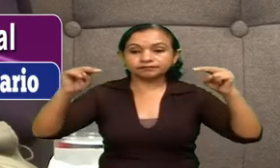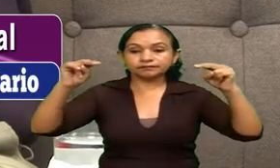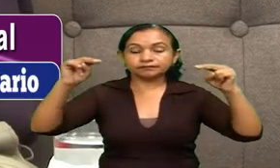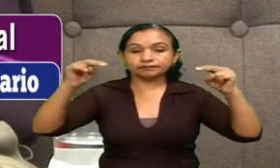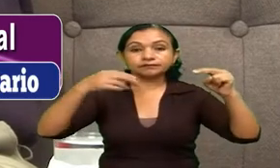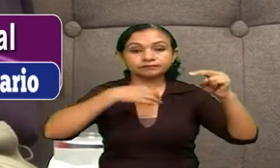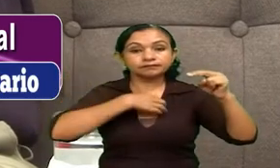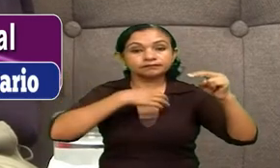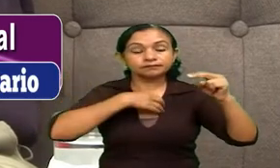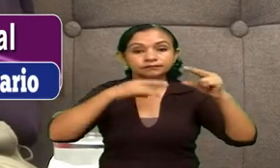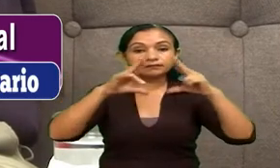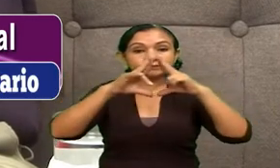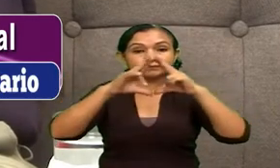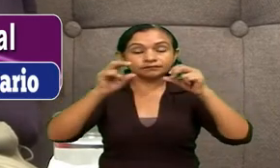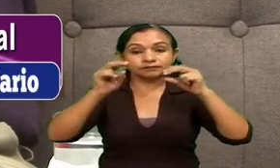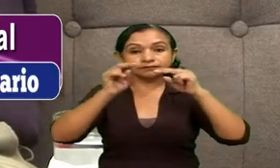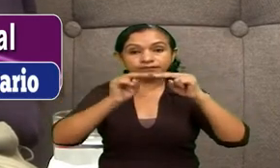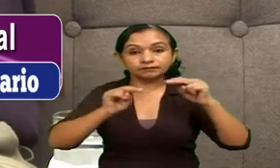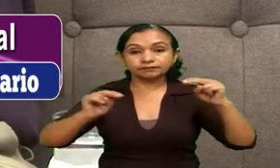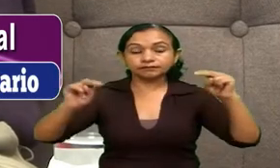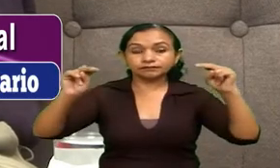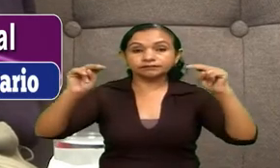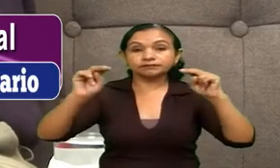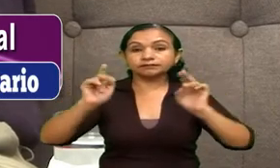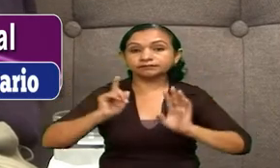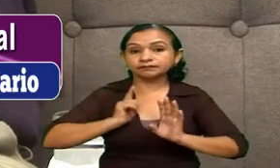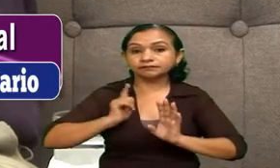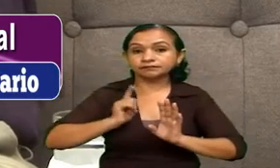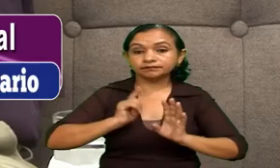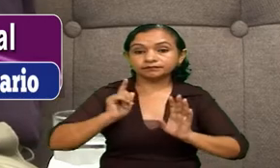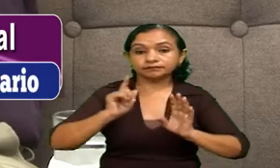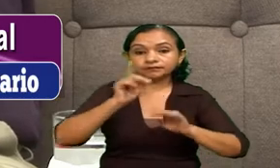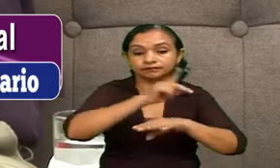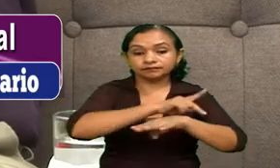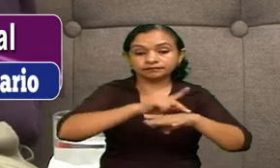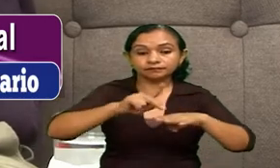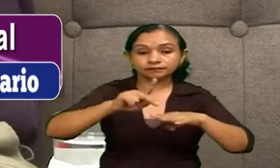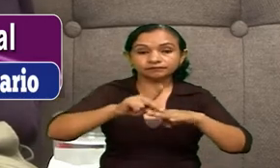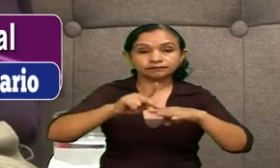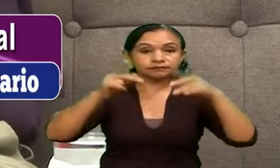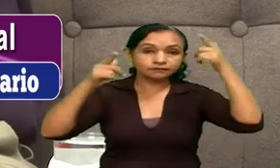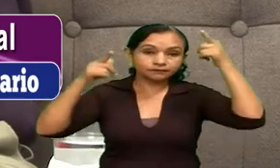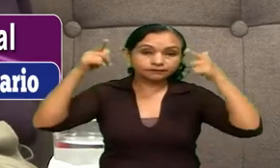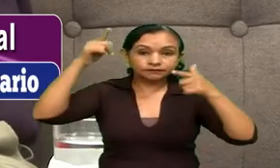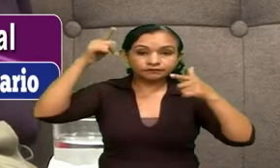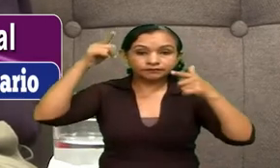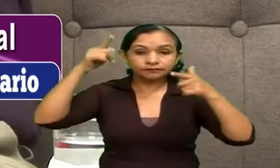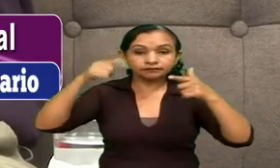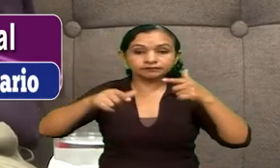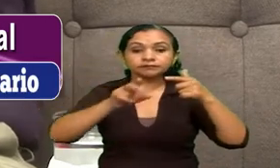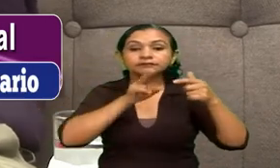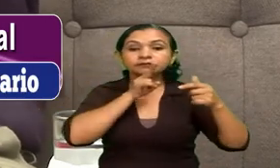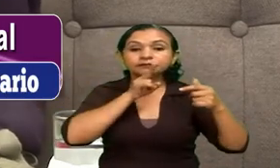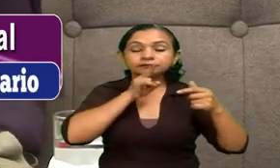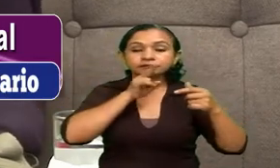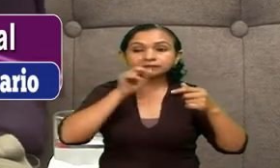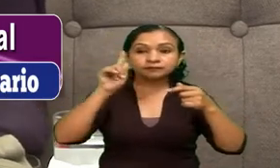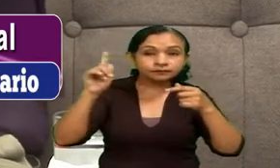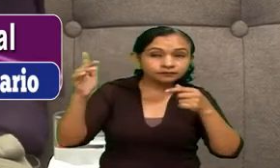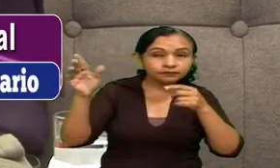nuestras que estamos unidos de Puerto Sandino a Honduras, se viene toda esa energía, pero